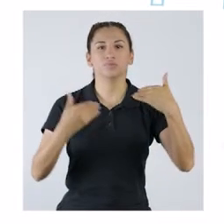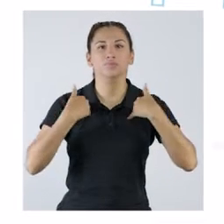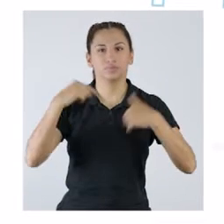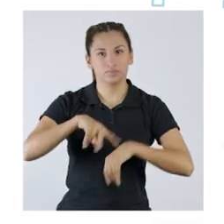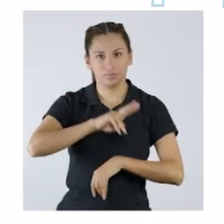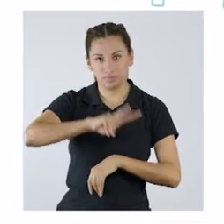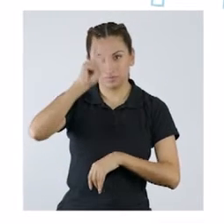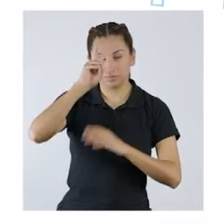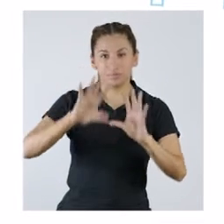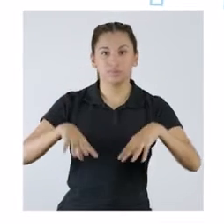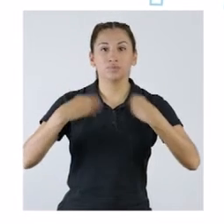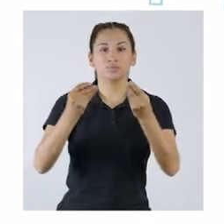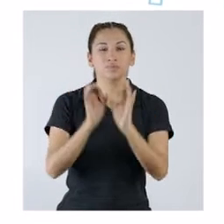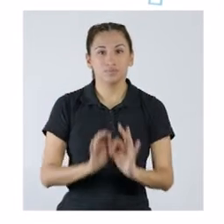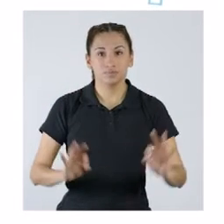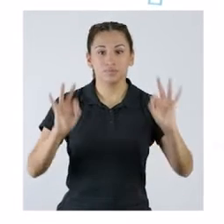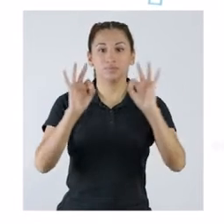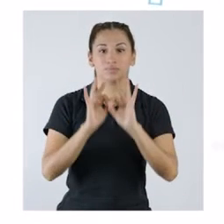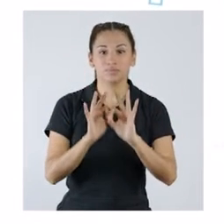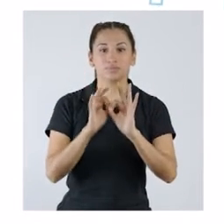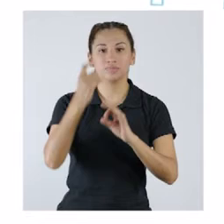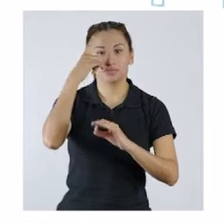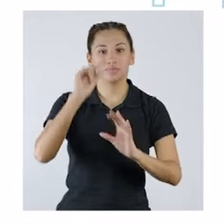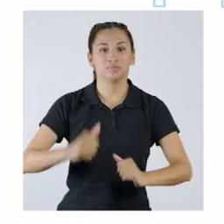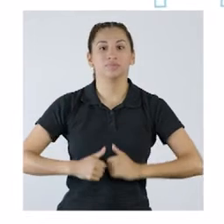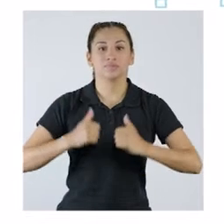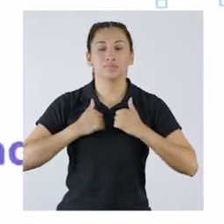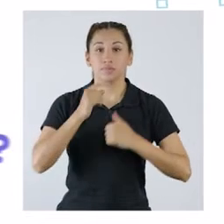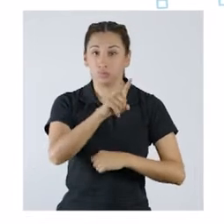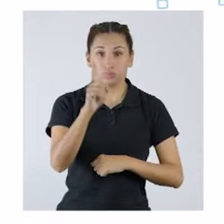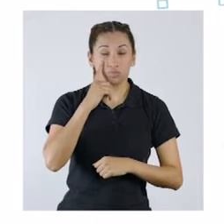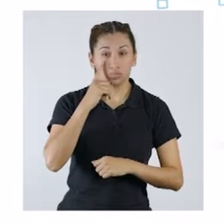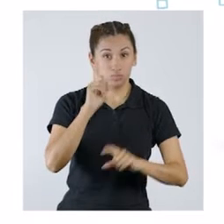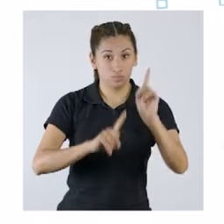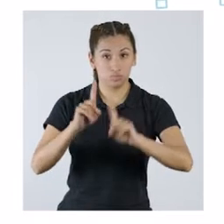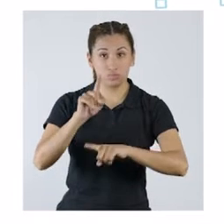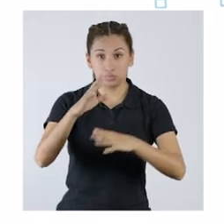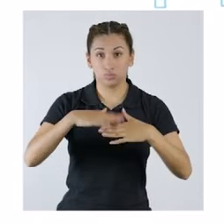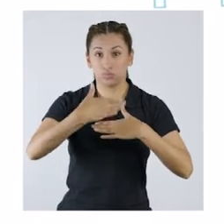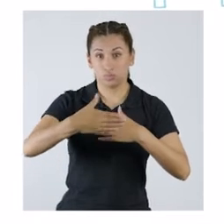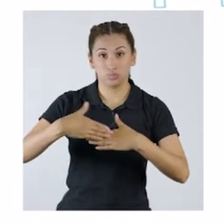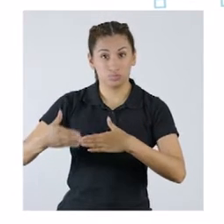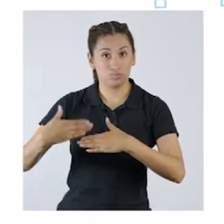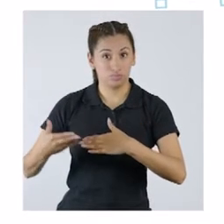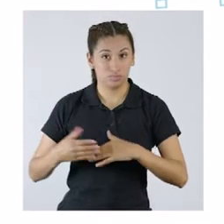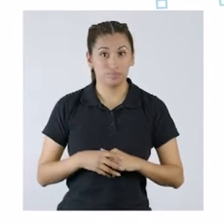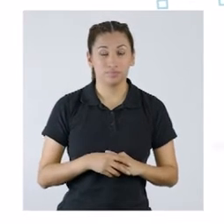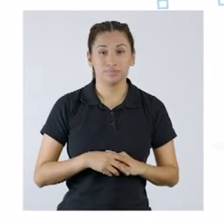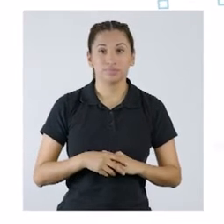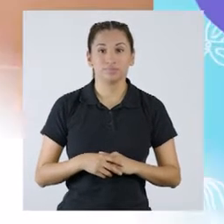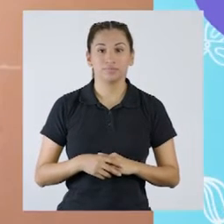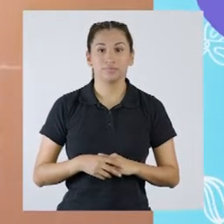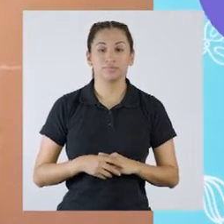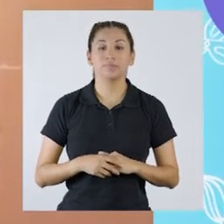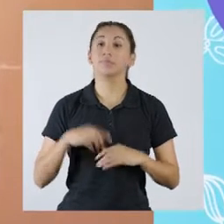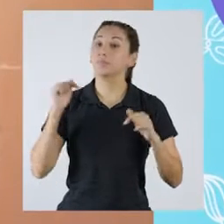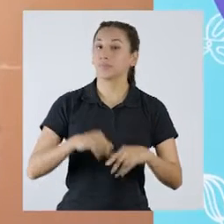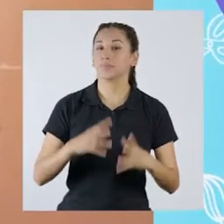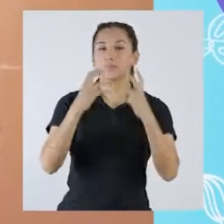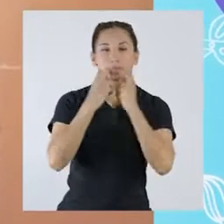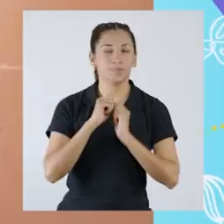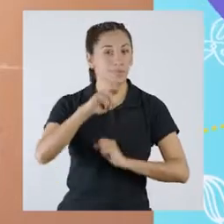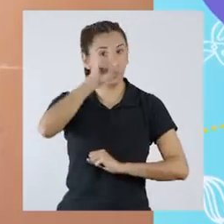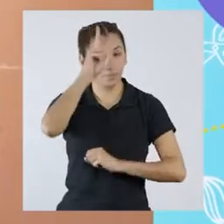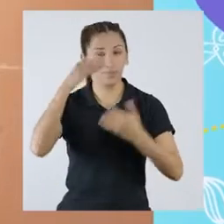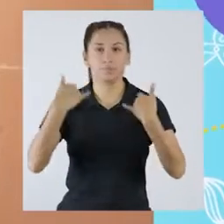tenemos en Perú? ¿Por qué son tan importantes para la vida? ¿Conoces alguno en tu localidad? En nuestro querido